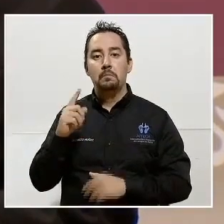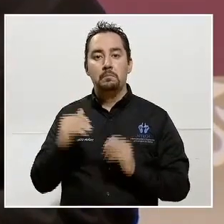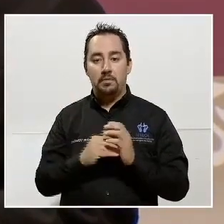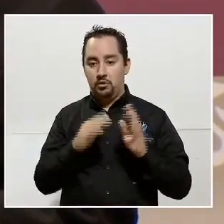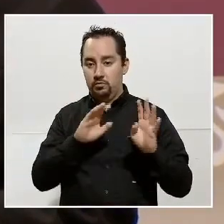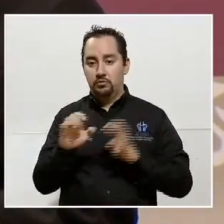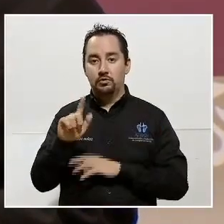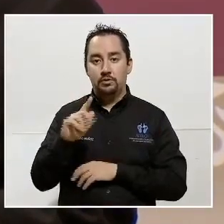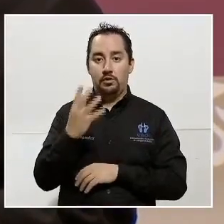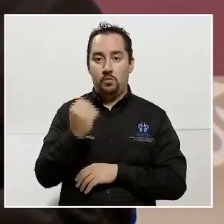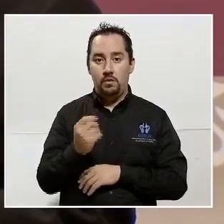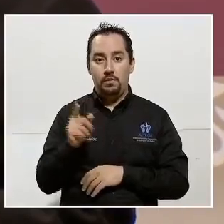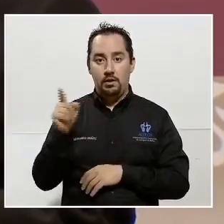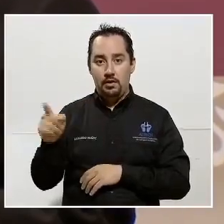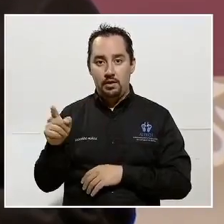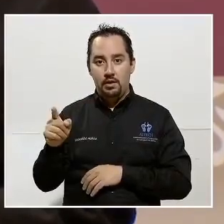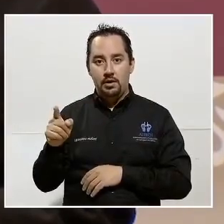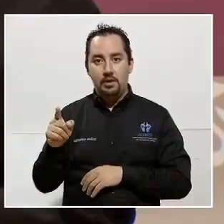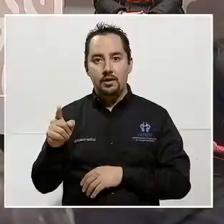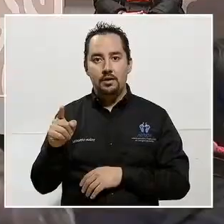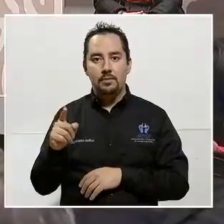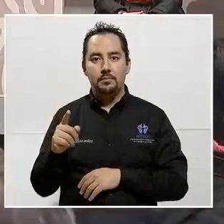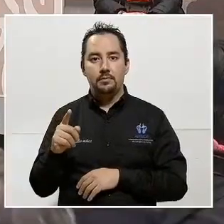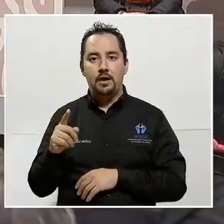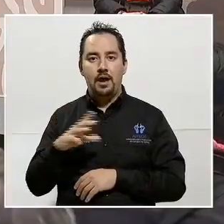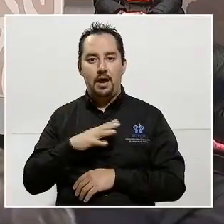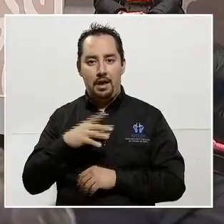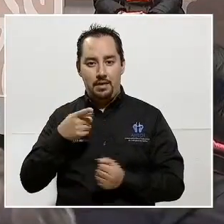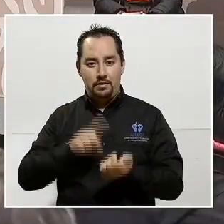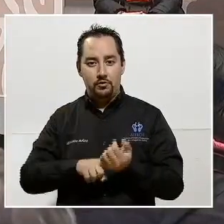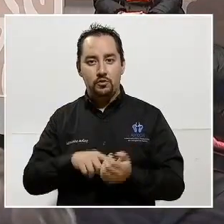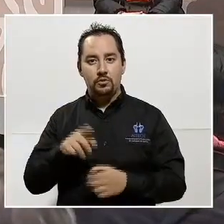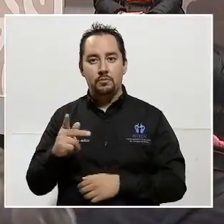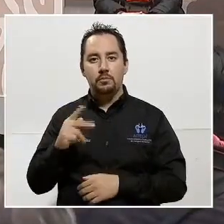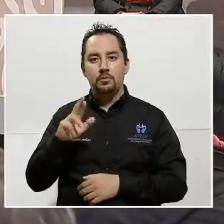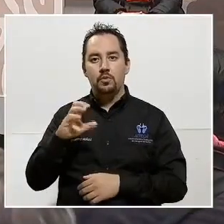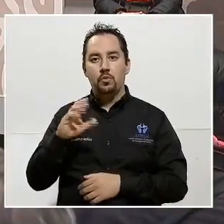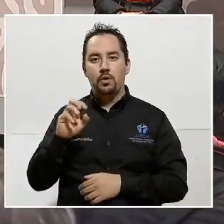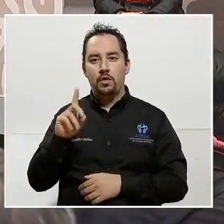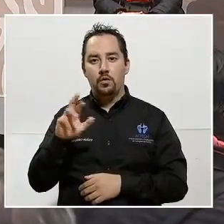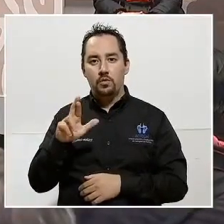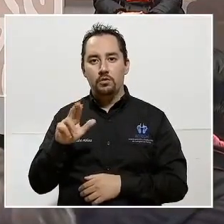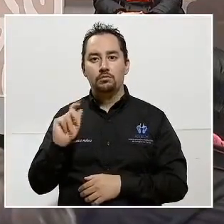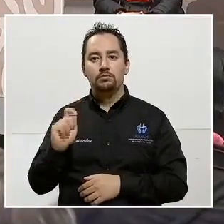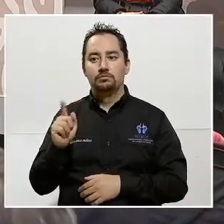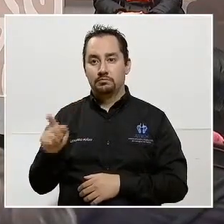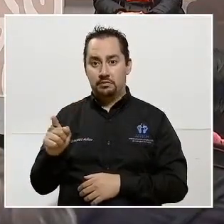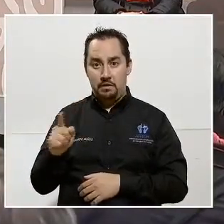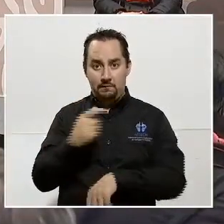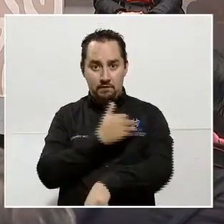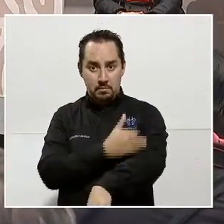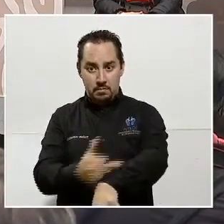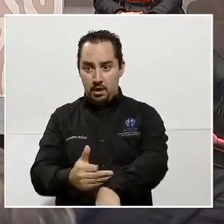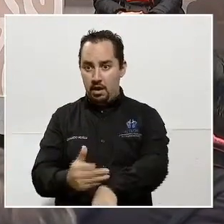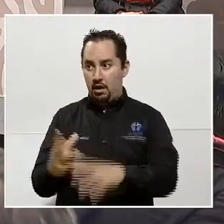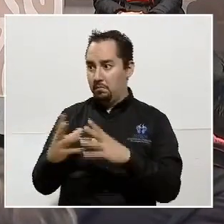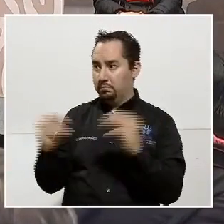1979, como Procurador General de la República, negó que nuestros familiares habían sido